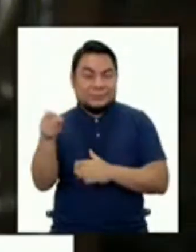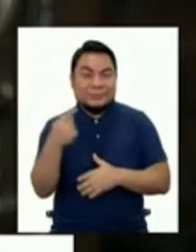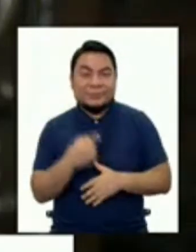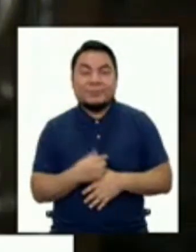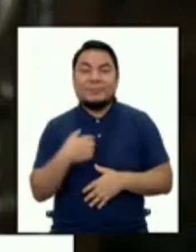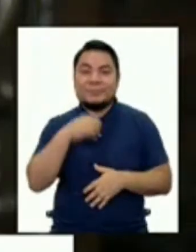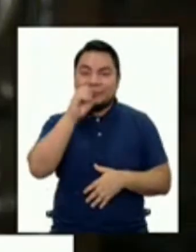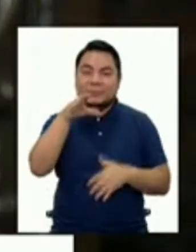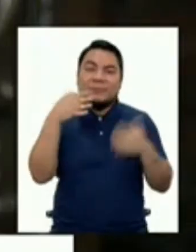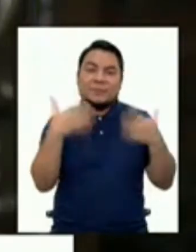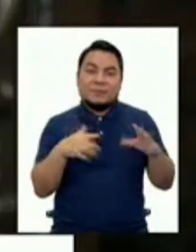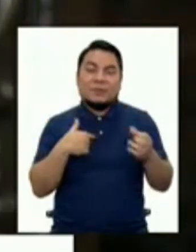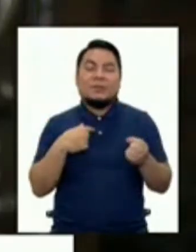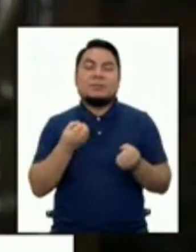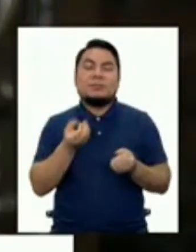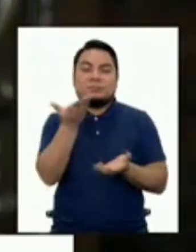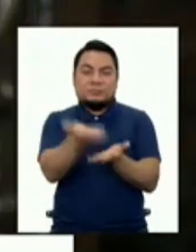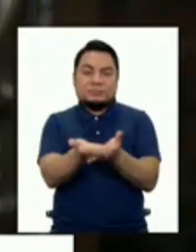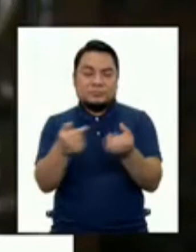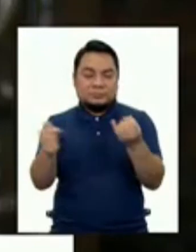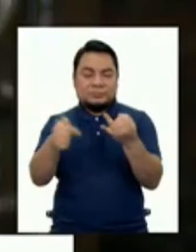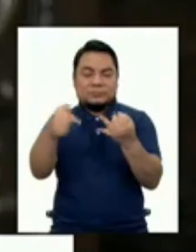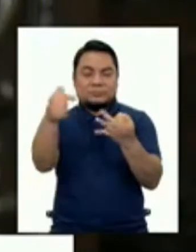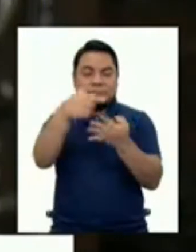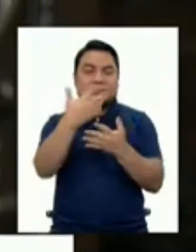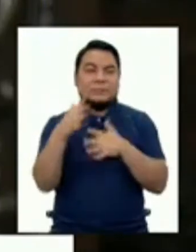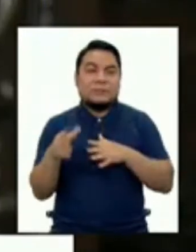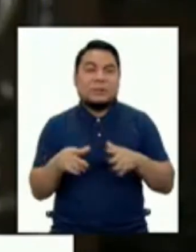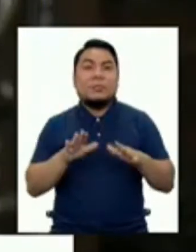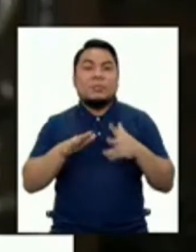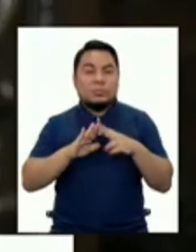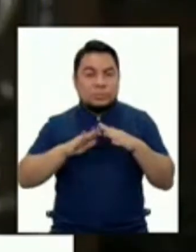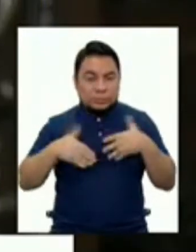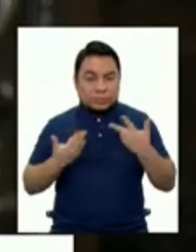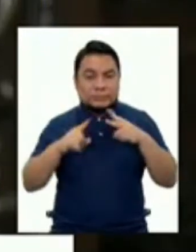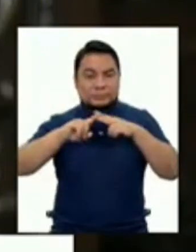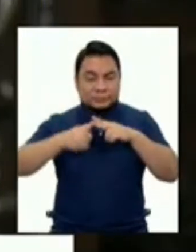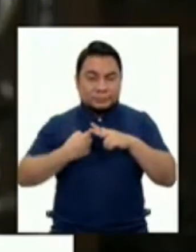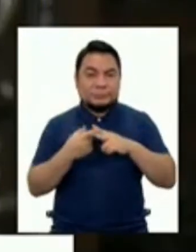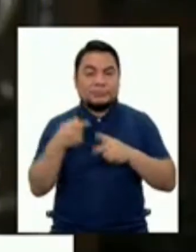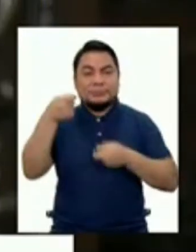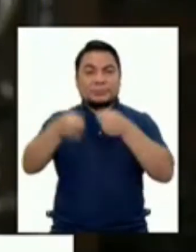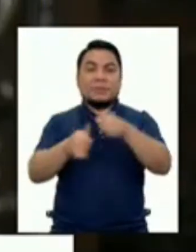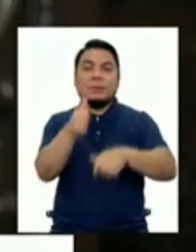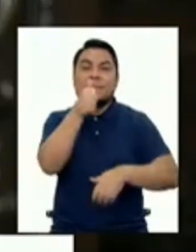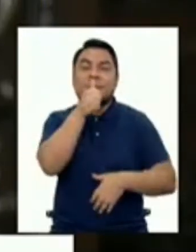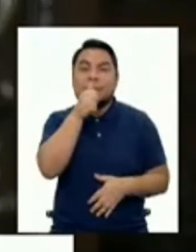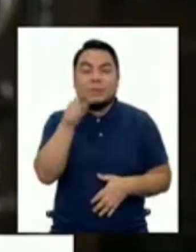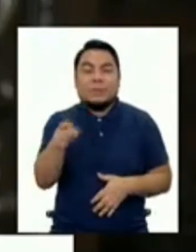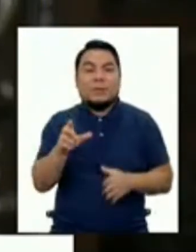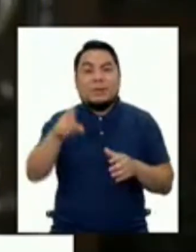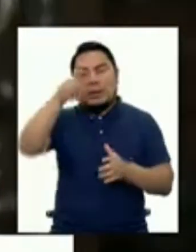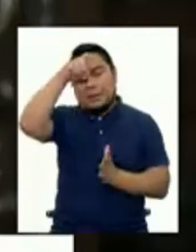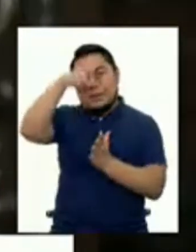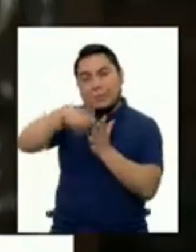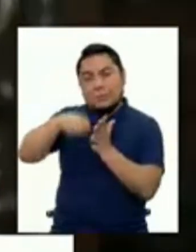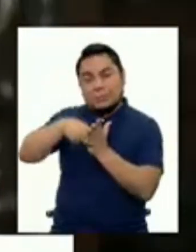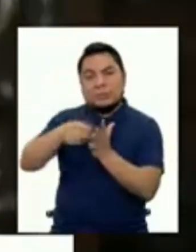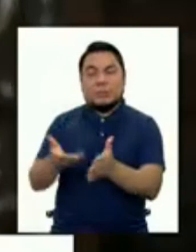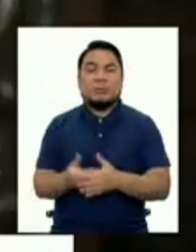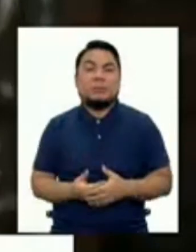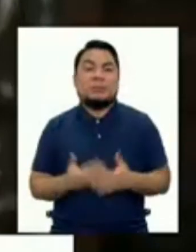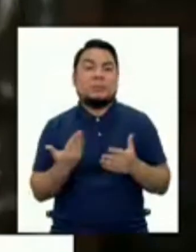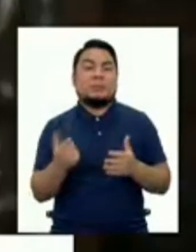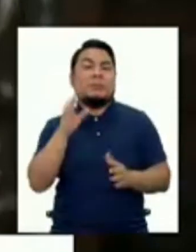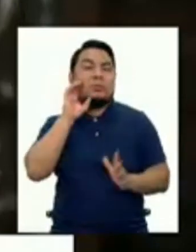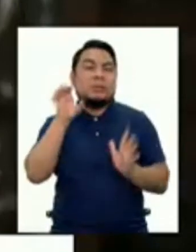hemos dado una serie de medidas para apoyar el reinicio y la inversión privada en el sector minero y no minero. En